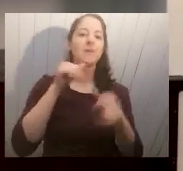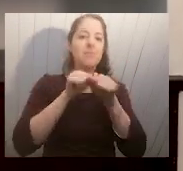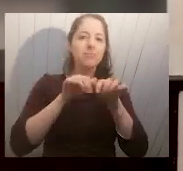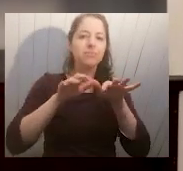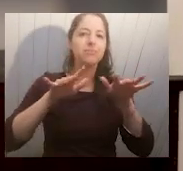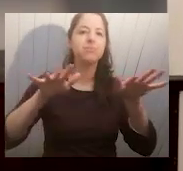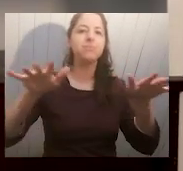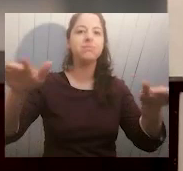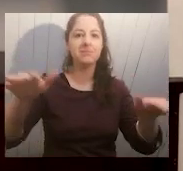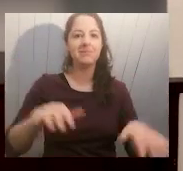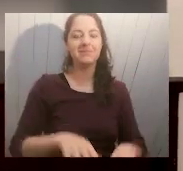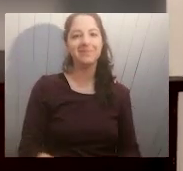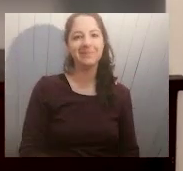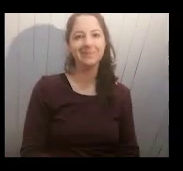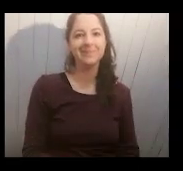contagiosas.